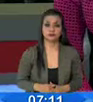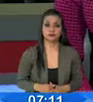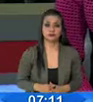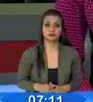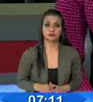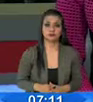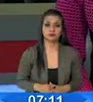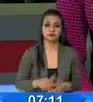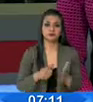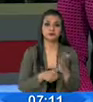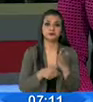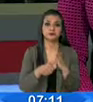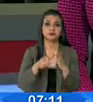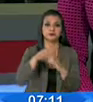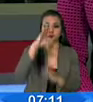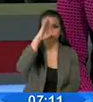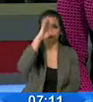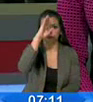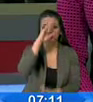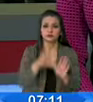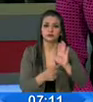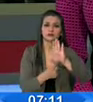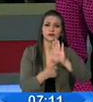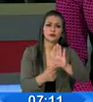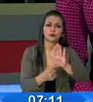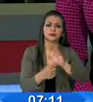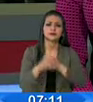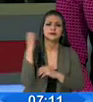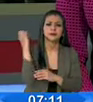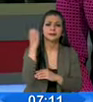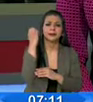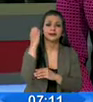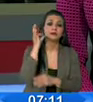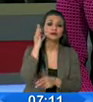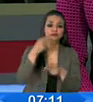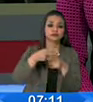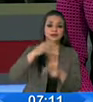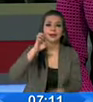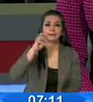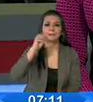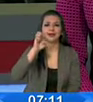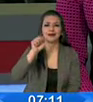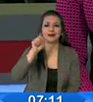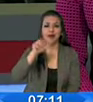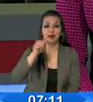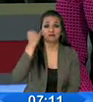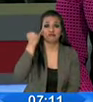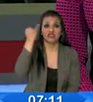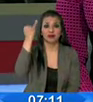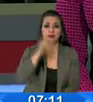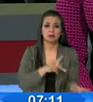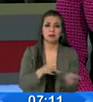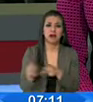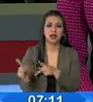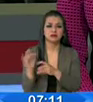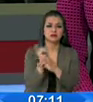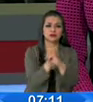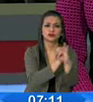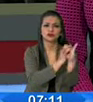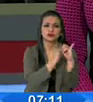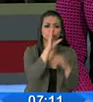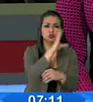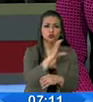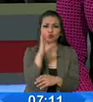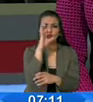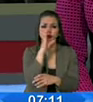El Ministerio del Interior presentó la denominada Alerta Emilia, una iniciativa que permitirá desarrollar protocolos institucionales para una búsqueda